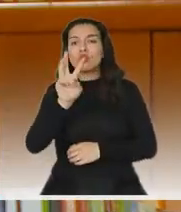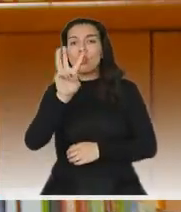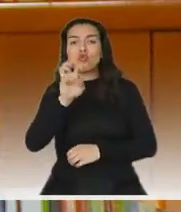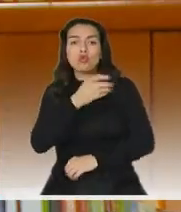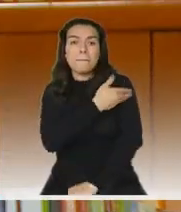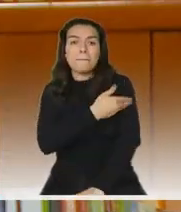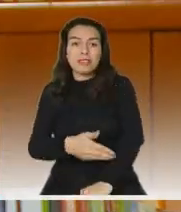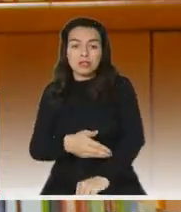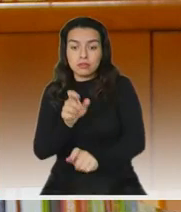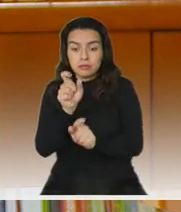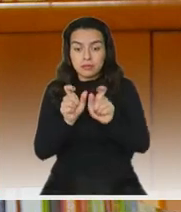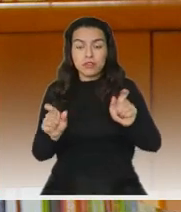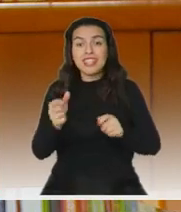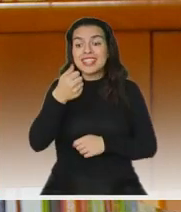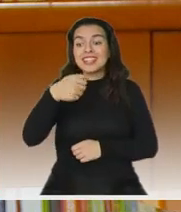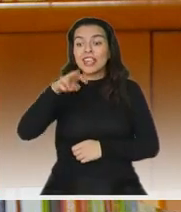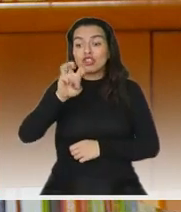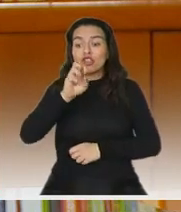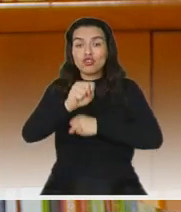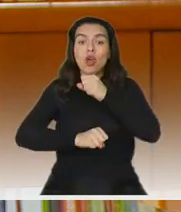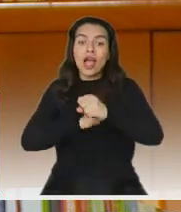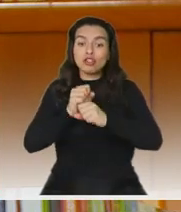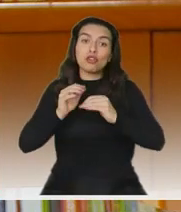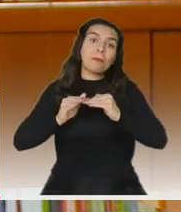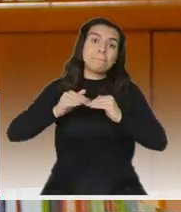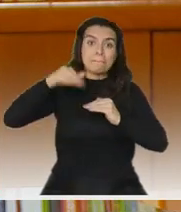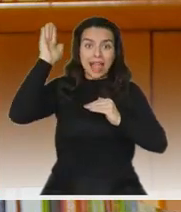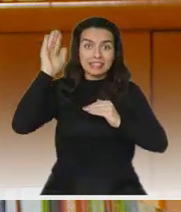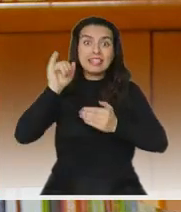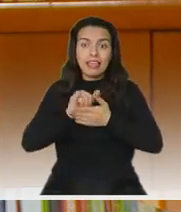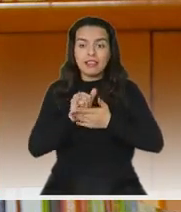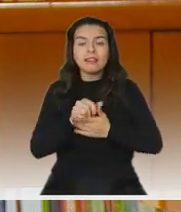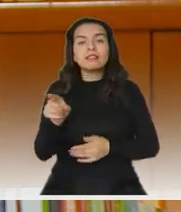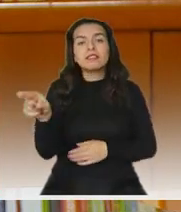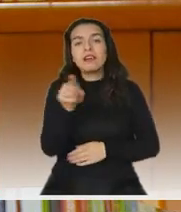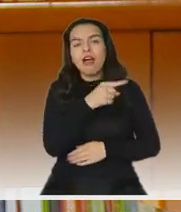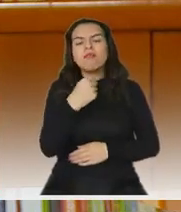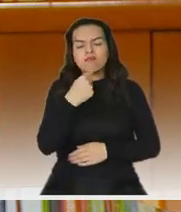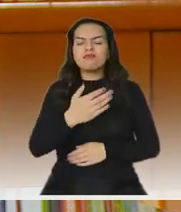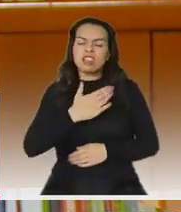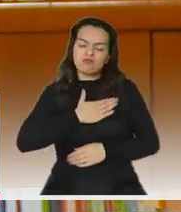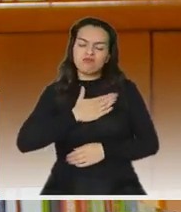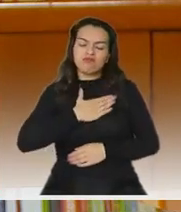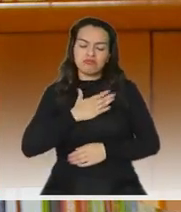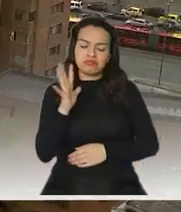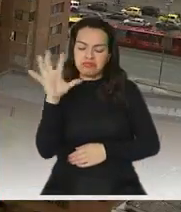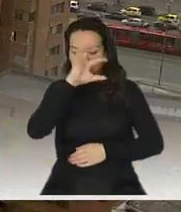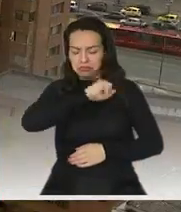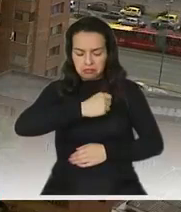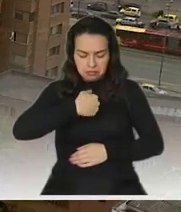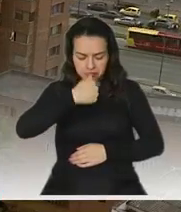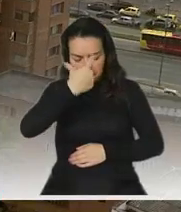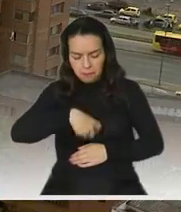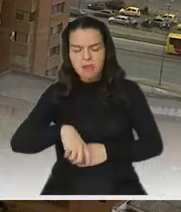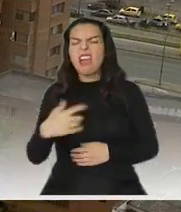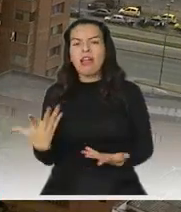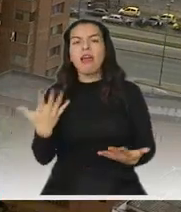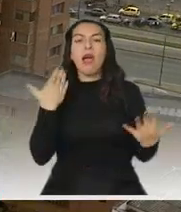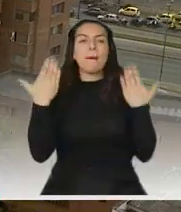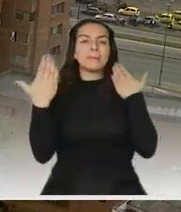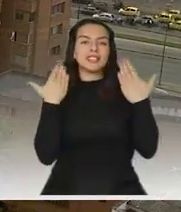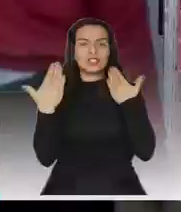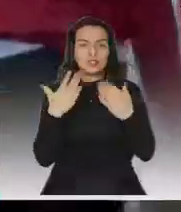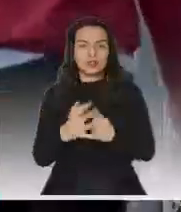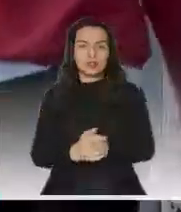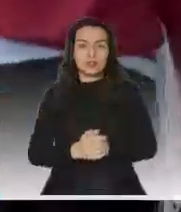años nos están diciendo que se auto reconoce nos identifican como campesinas para bogotá a la encuesta